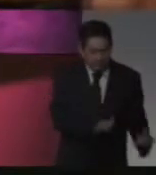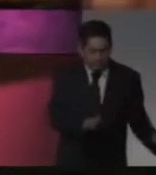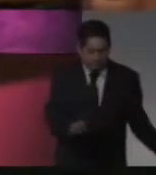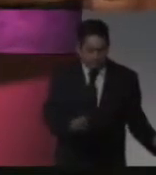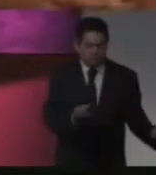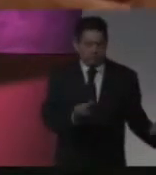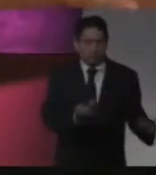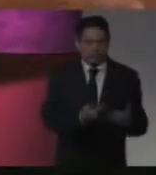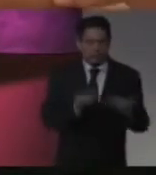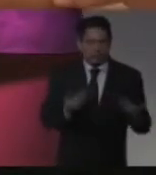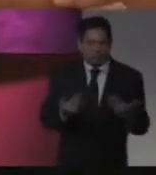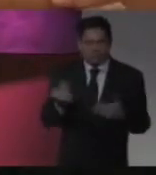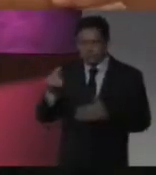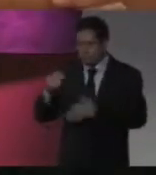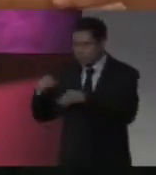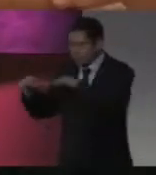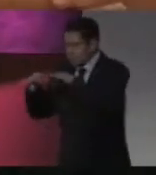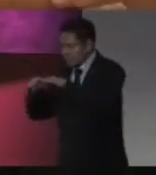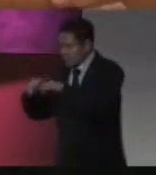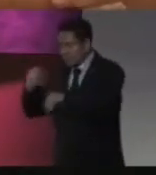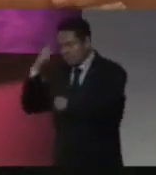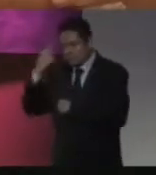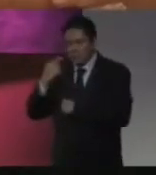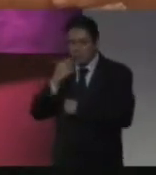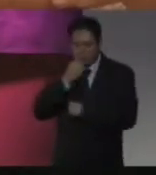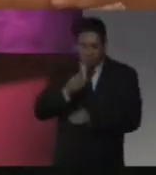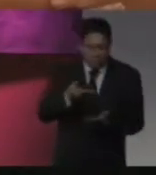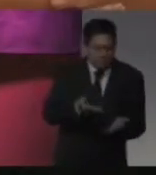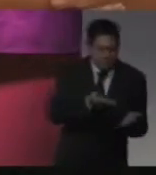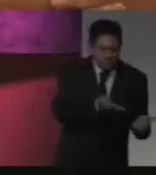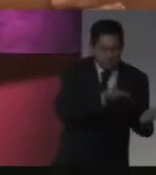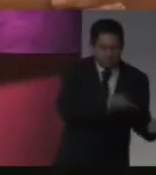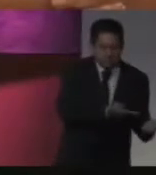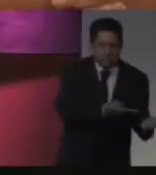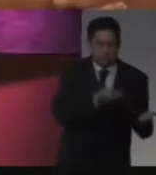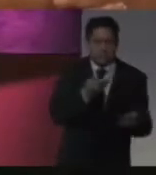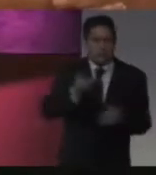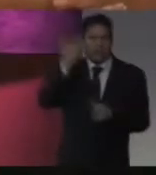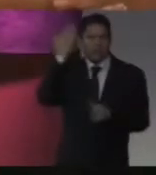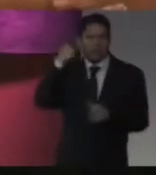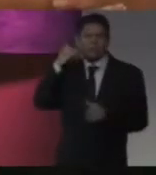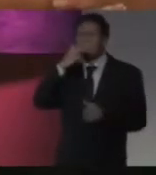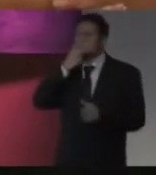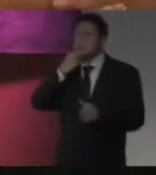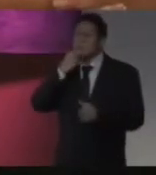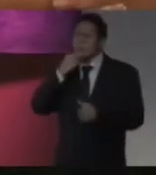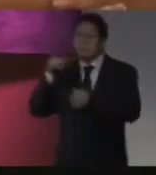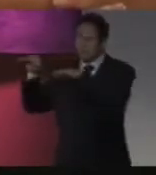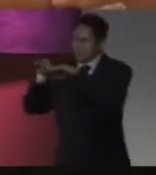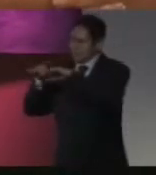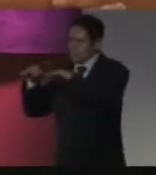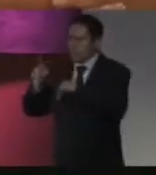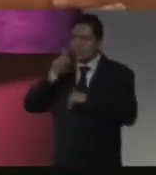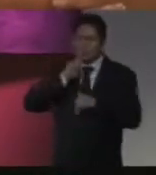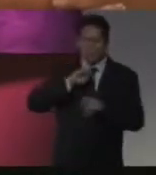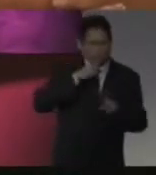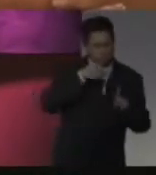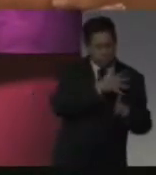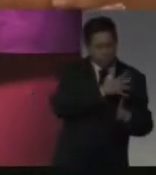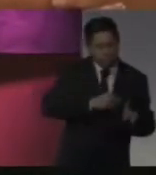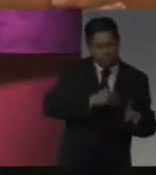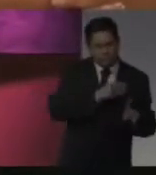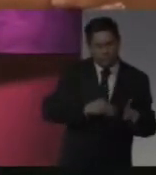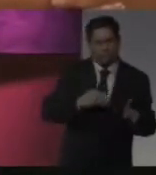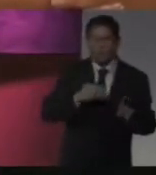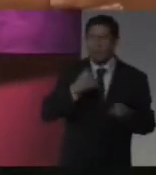cambio muy importante, ¿sí?, ¿verdad?, porque ellas, ante la ausencia de los hombres, se ocupan de la